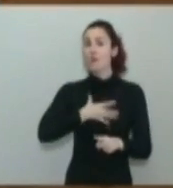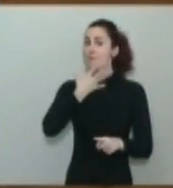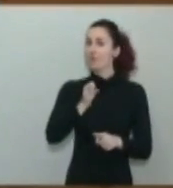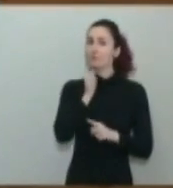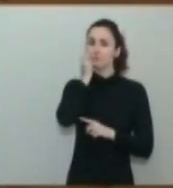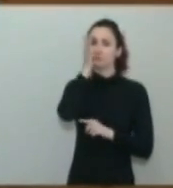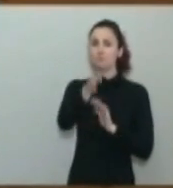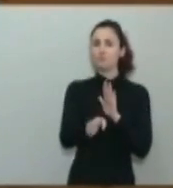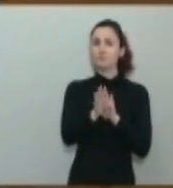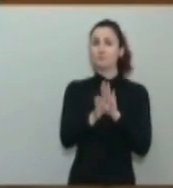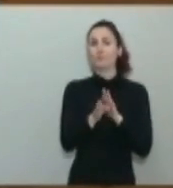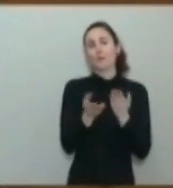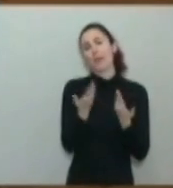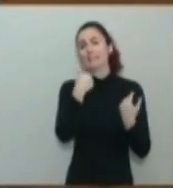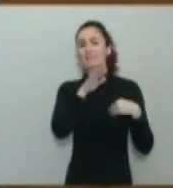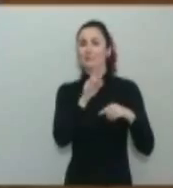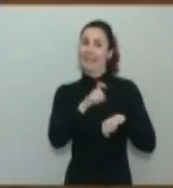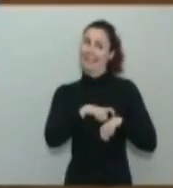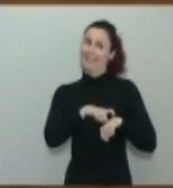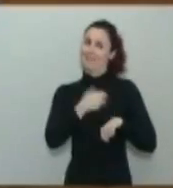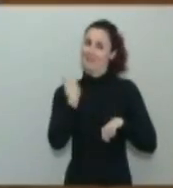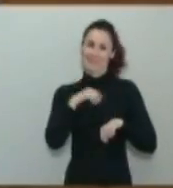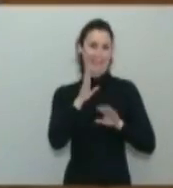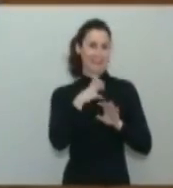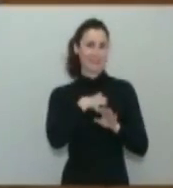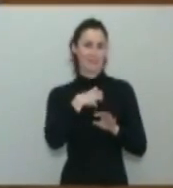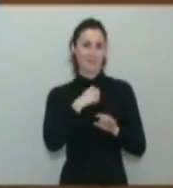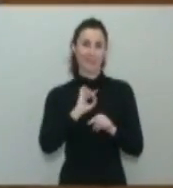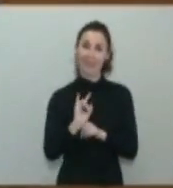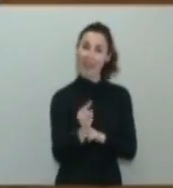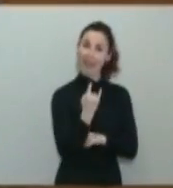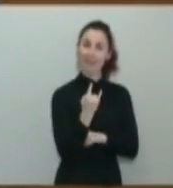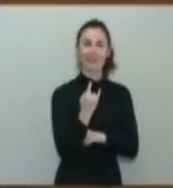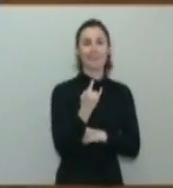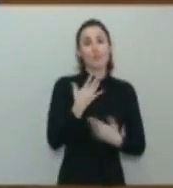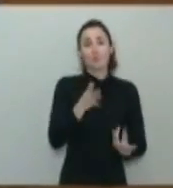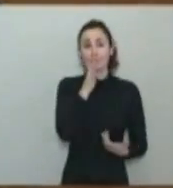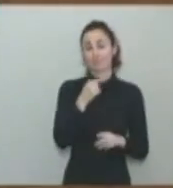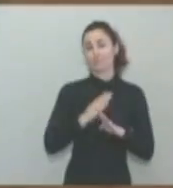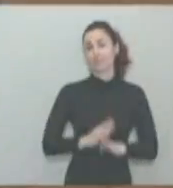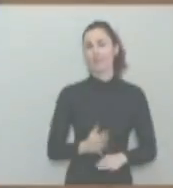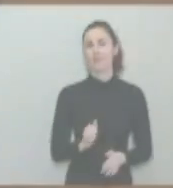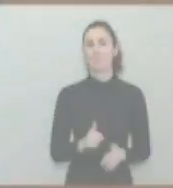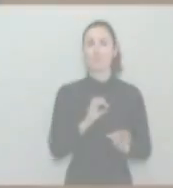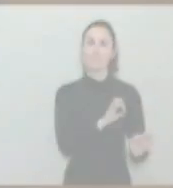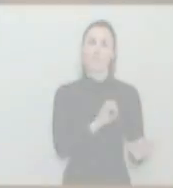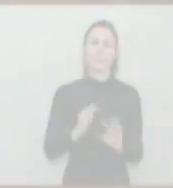escolar. La excusa del tiempo, perdónenme que lo diga, pero en este caso no cuela porque hay tiempo suficiente.